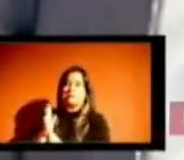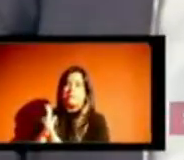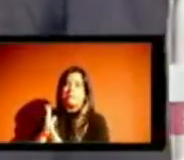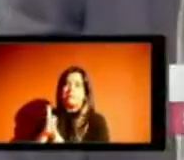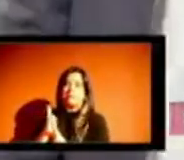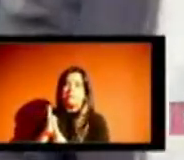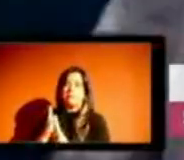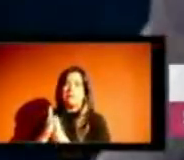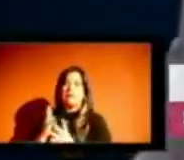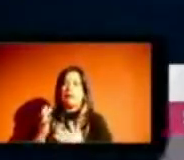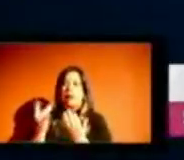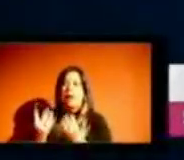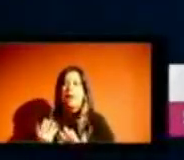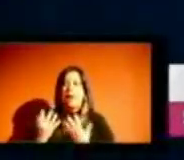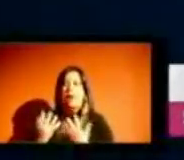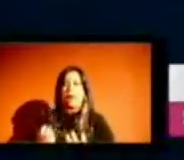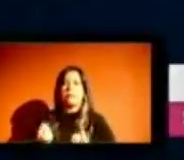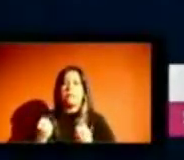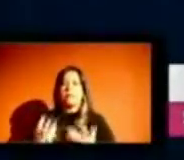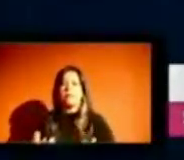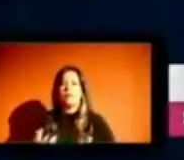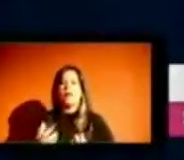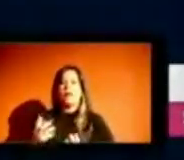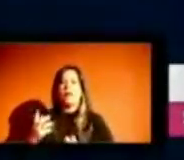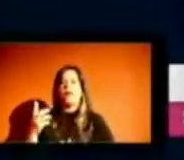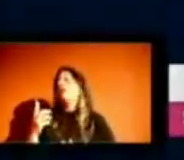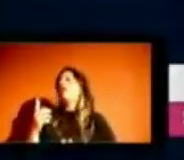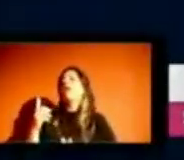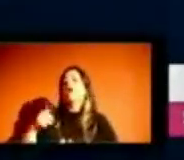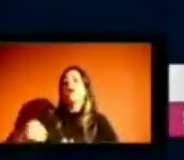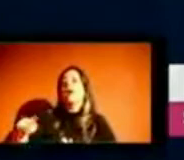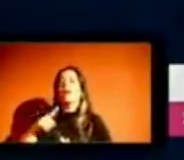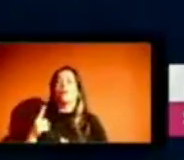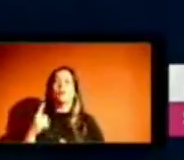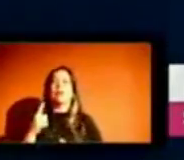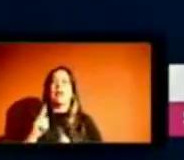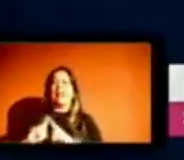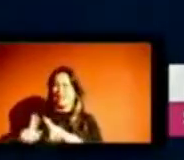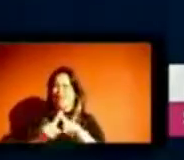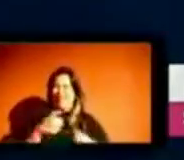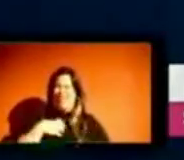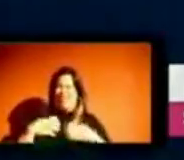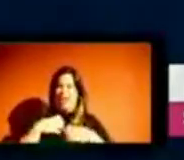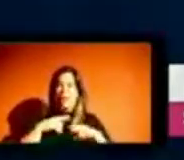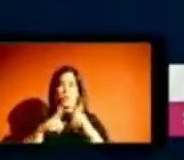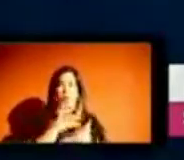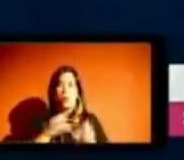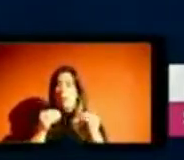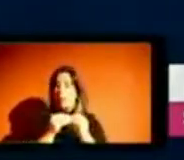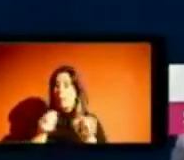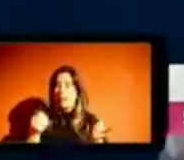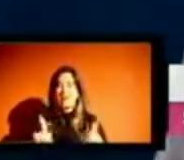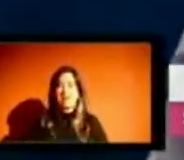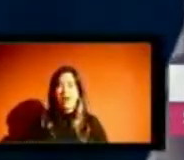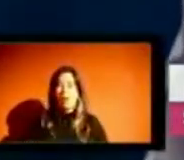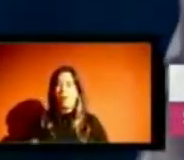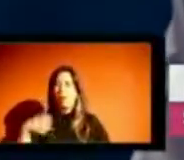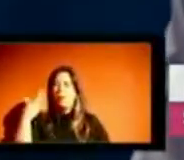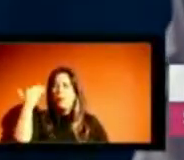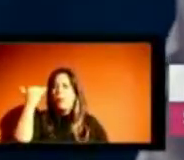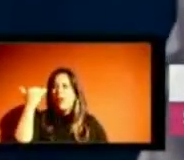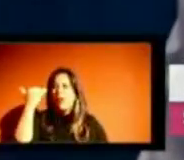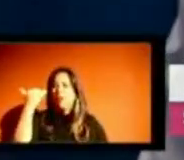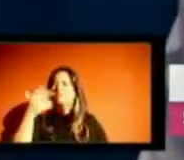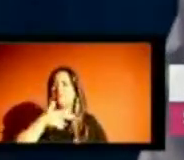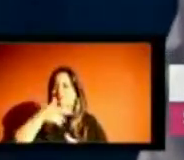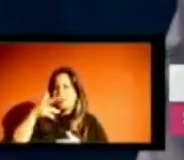colecturía. X contribuyente hizo 3 horas de fila en la colecturía. Eso ya no se ve. Y no se ve en parte por